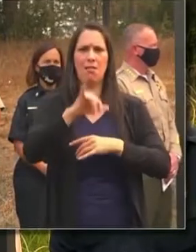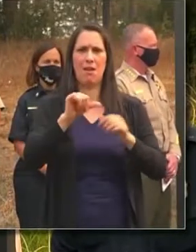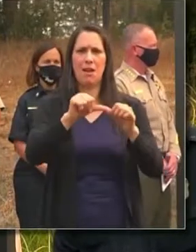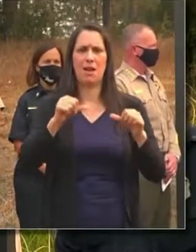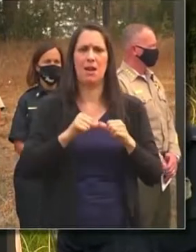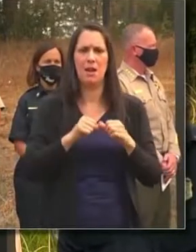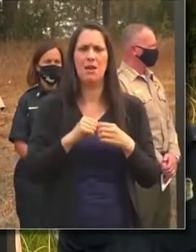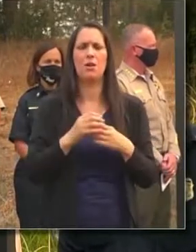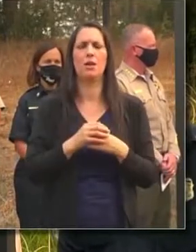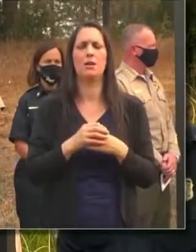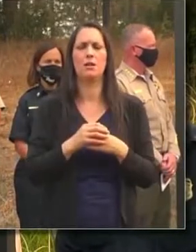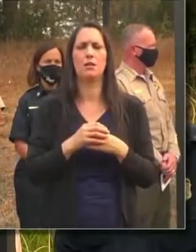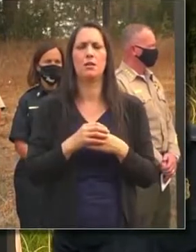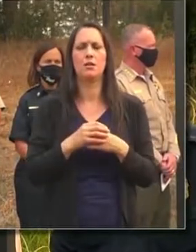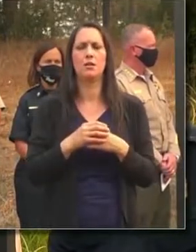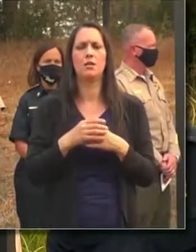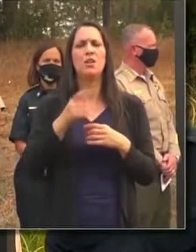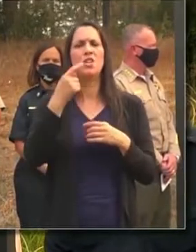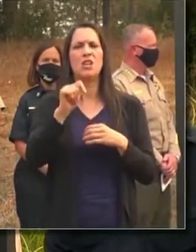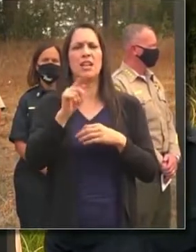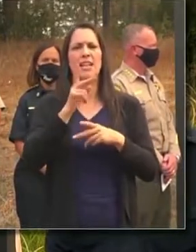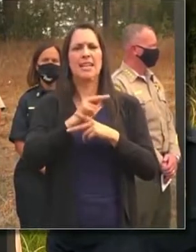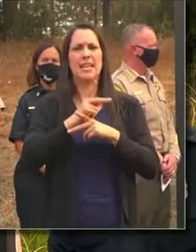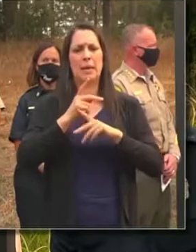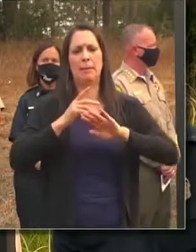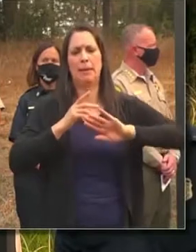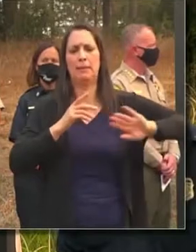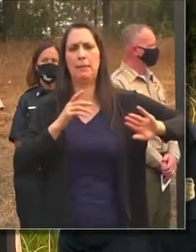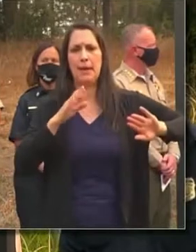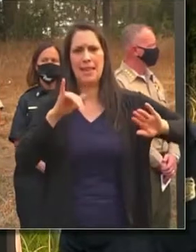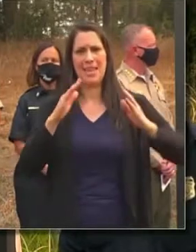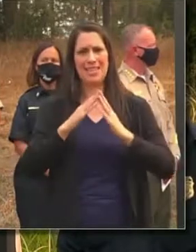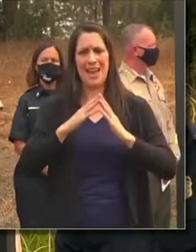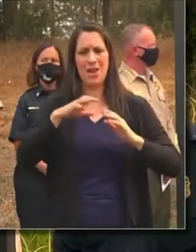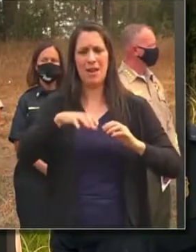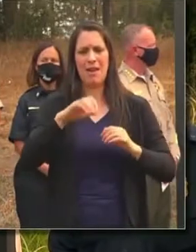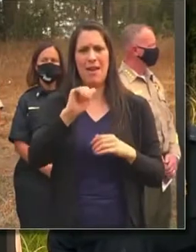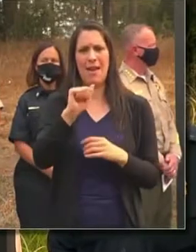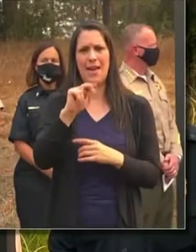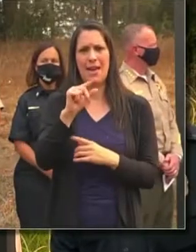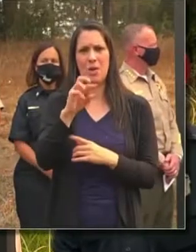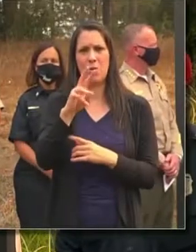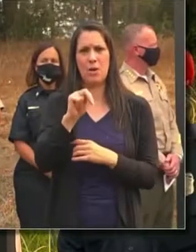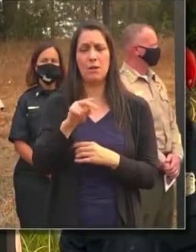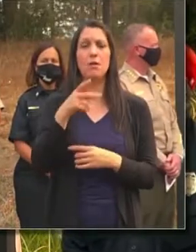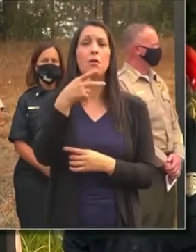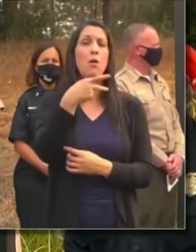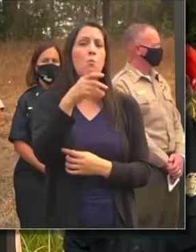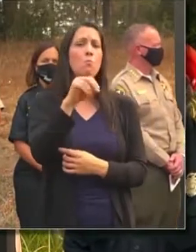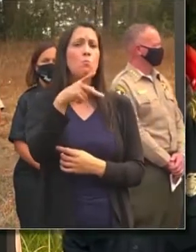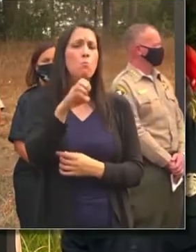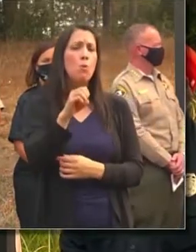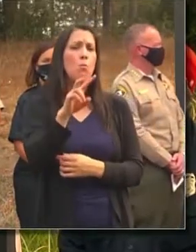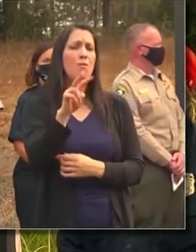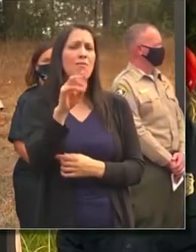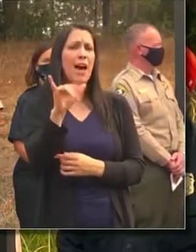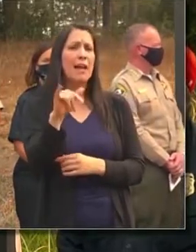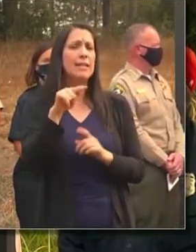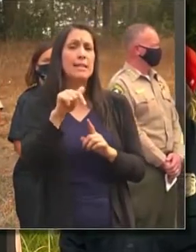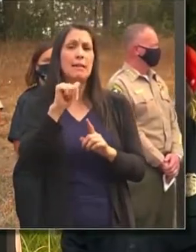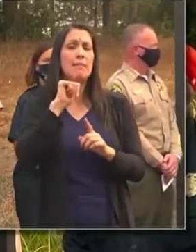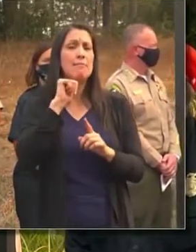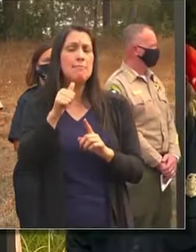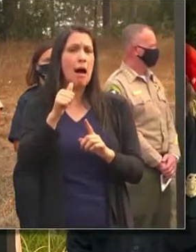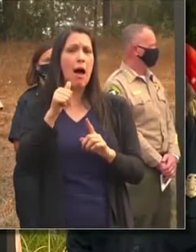condiciones allí estamos tratando de que el incendio esté por afuera de en web y tratamos de que no haya